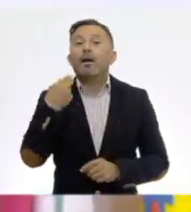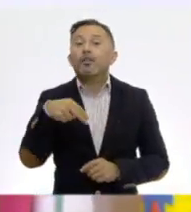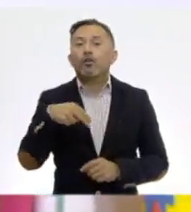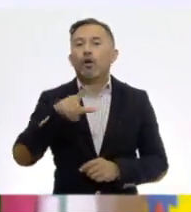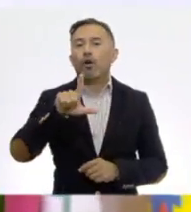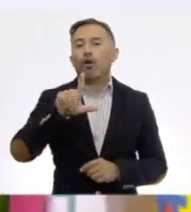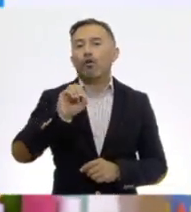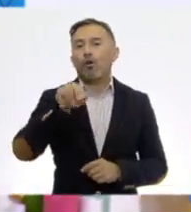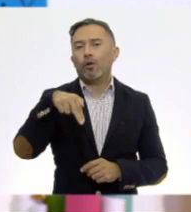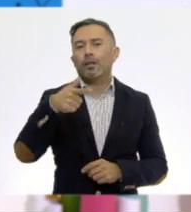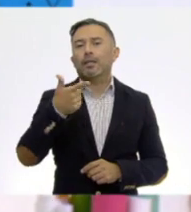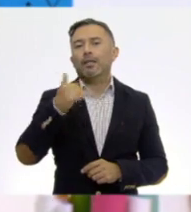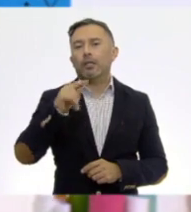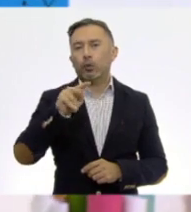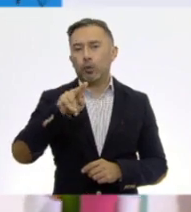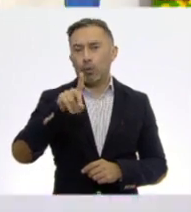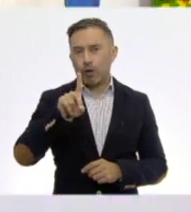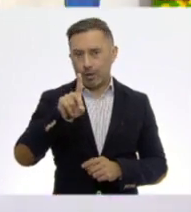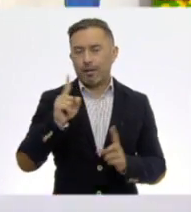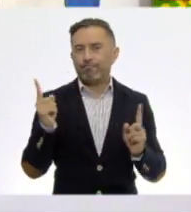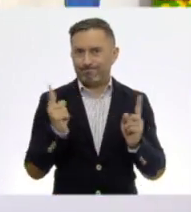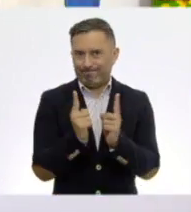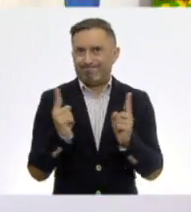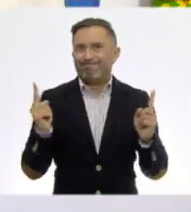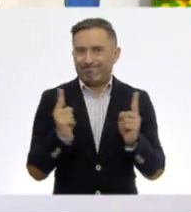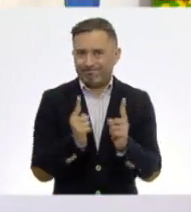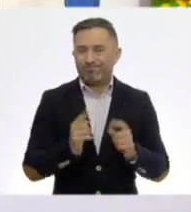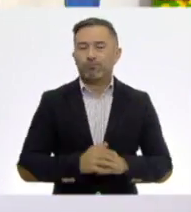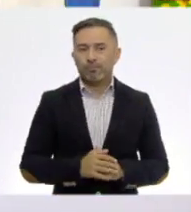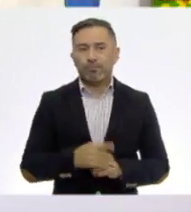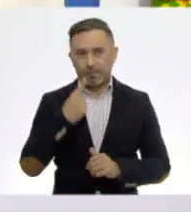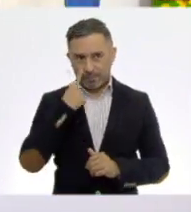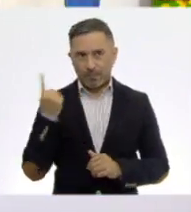tamaño. Entonces, perfecto. Ya desarmamos, lo vamos a poner aquí abajo,